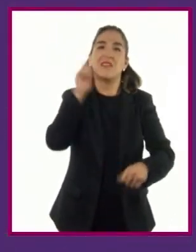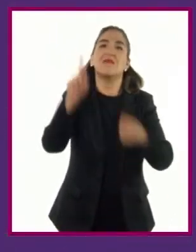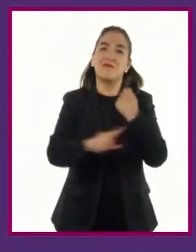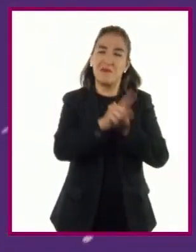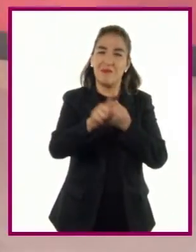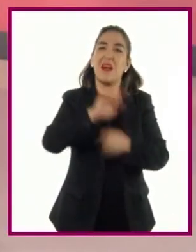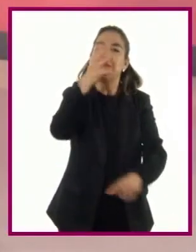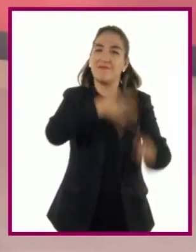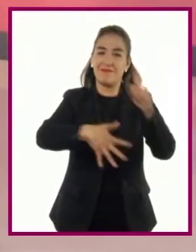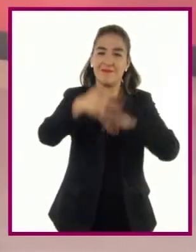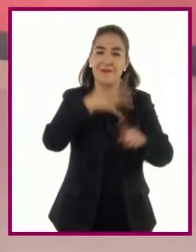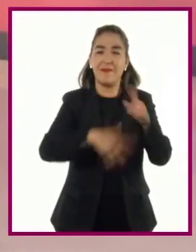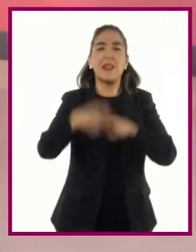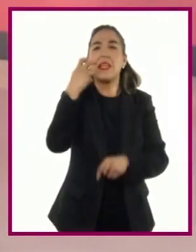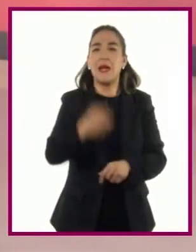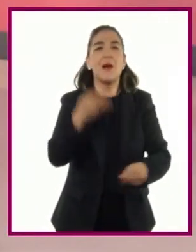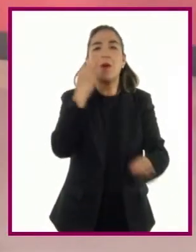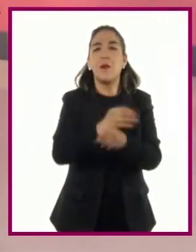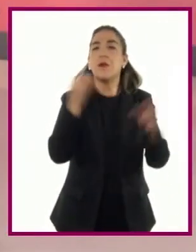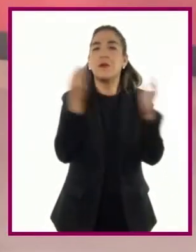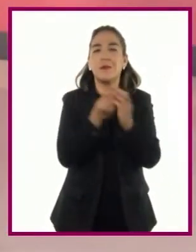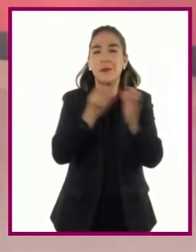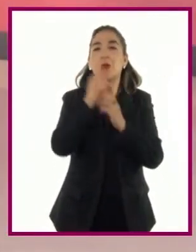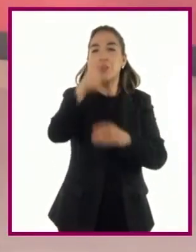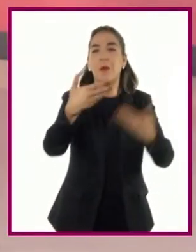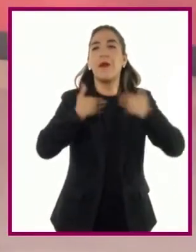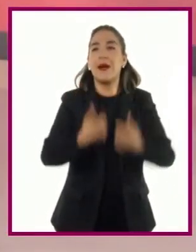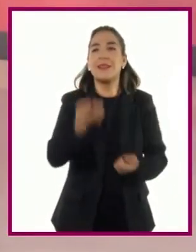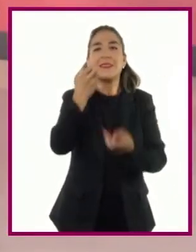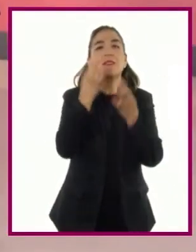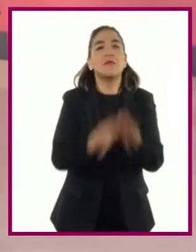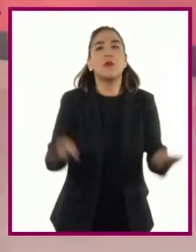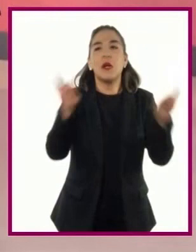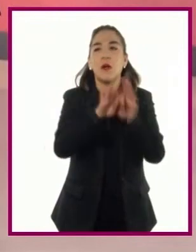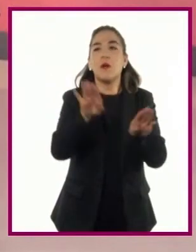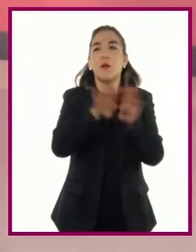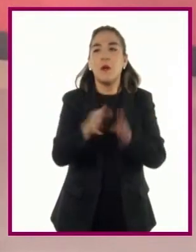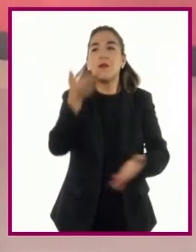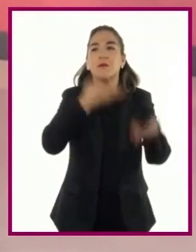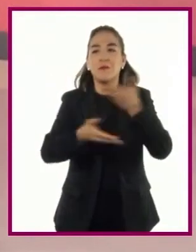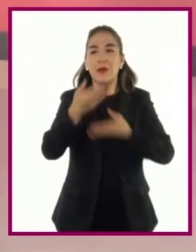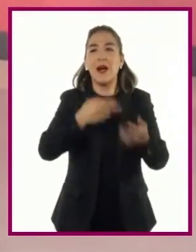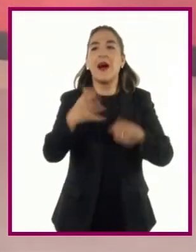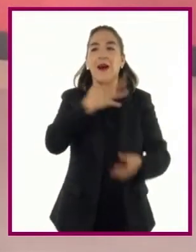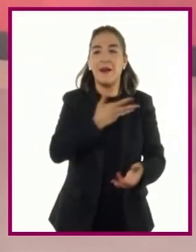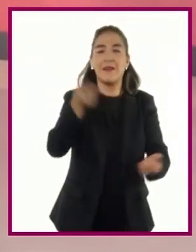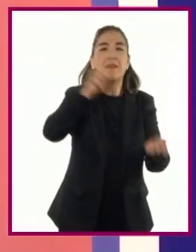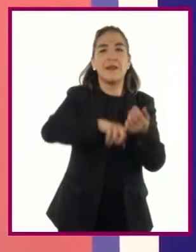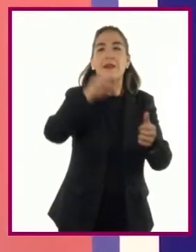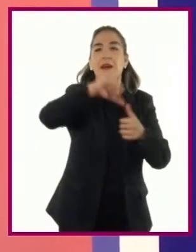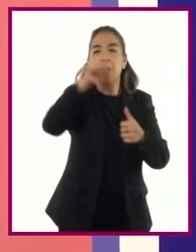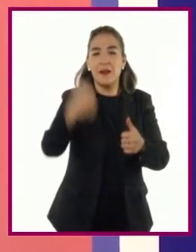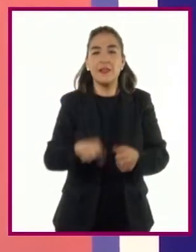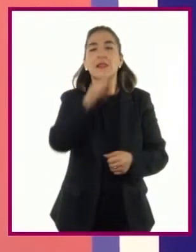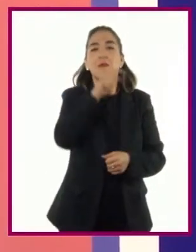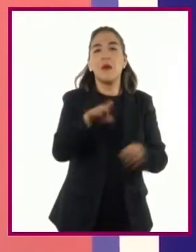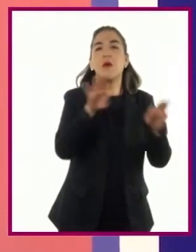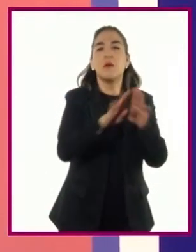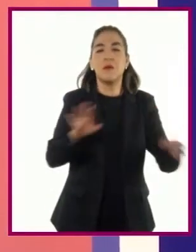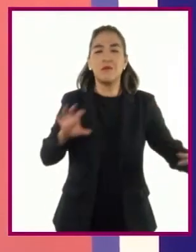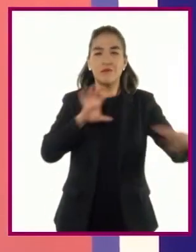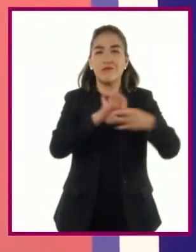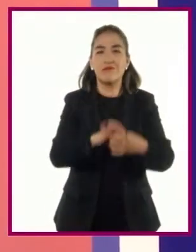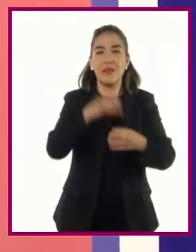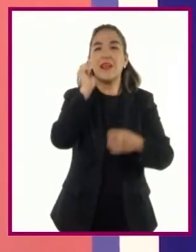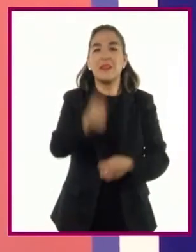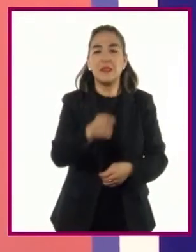ambiental. En esta sesión comprendieron la importancia de la relación de la química y el arte, así como el estrecho vínculo